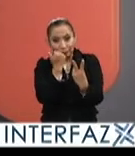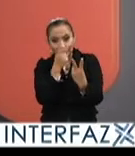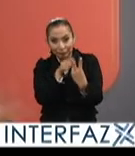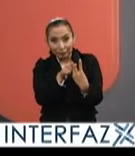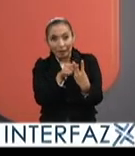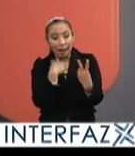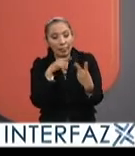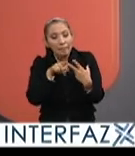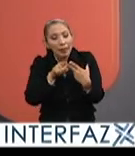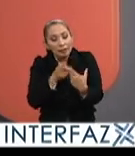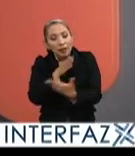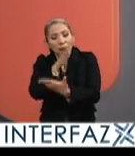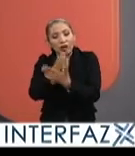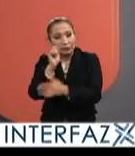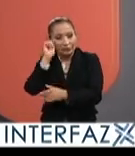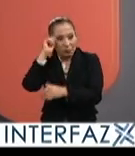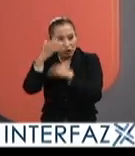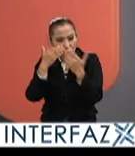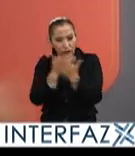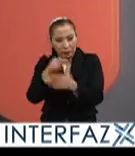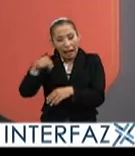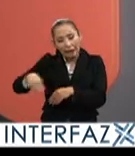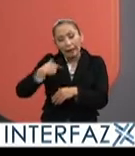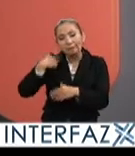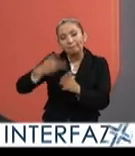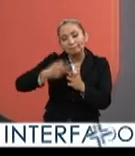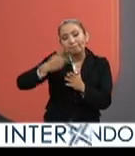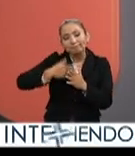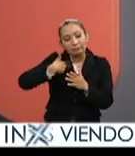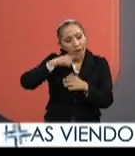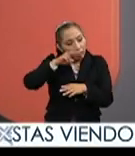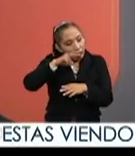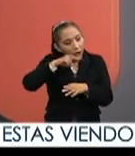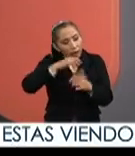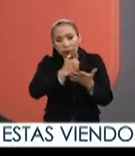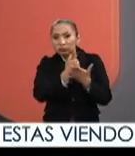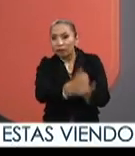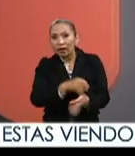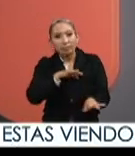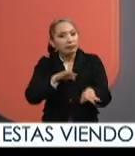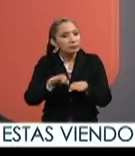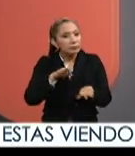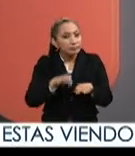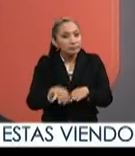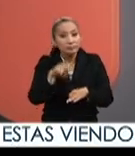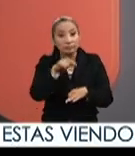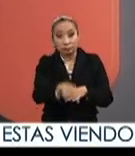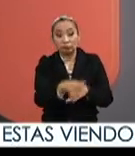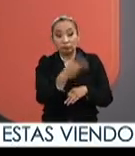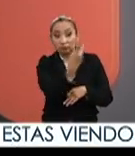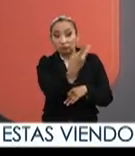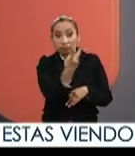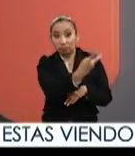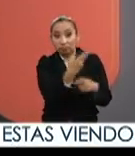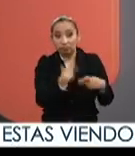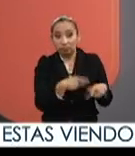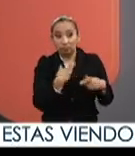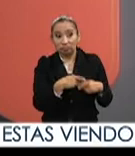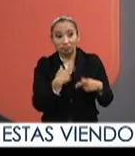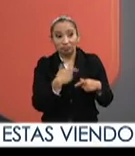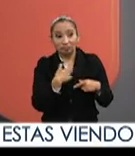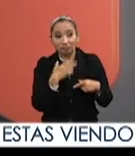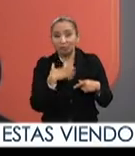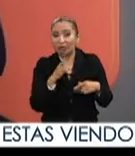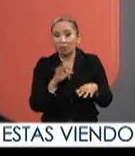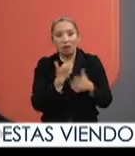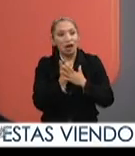que empezaron haciendo su servicio social y continuamos con ellos trabajando y que fueron